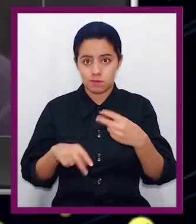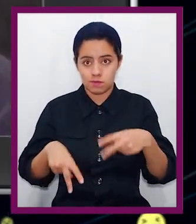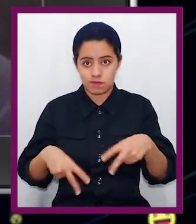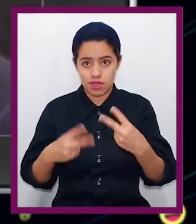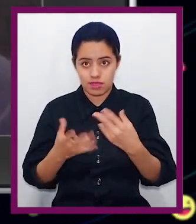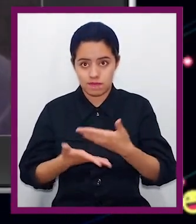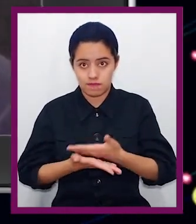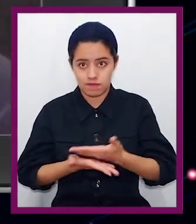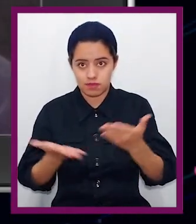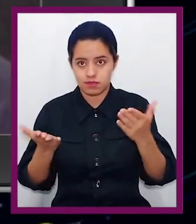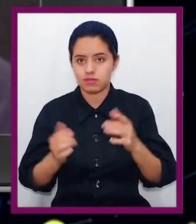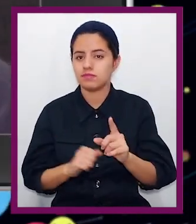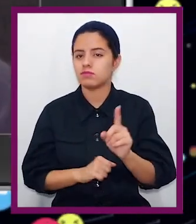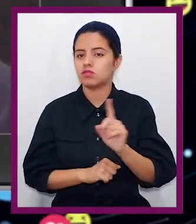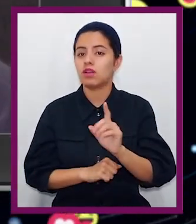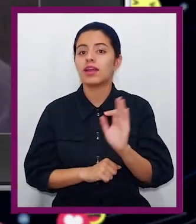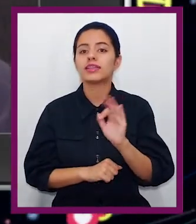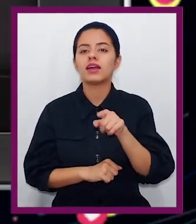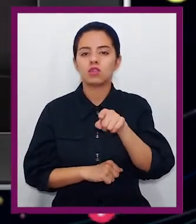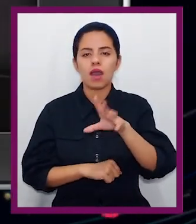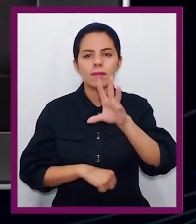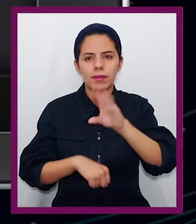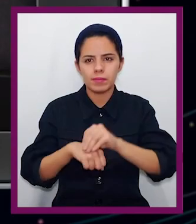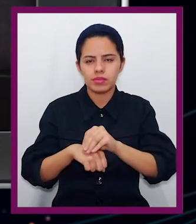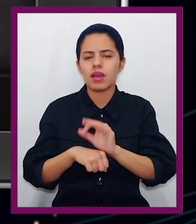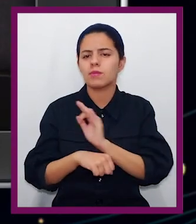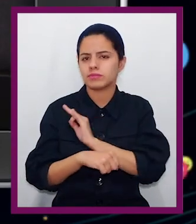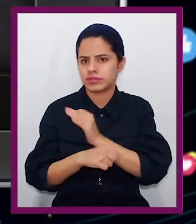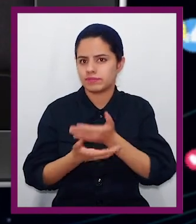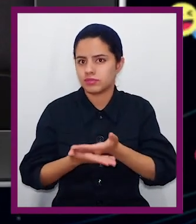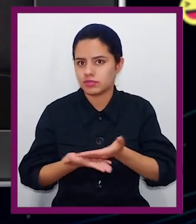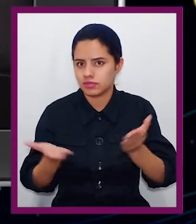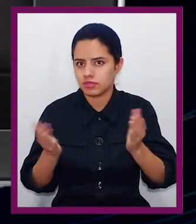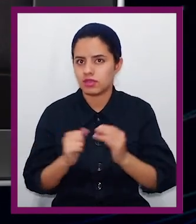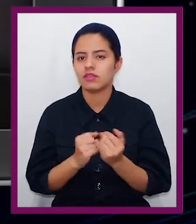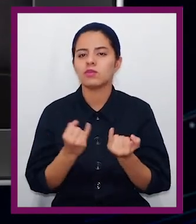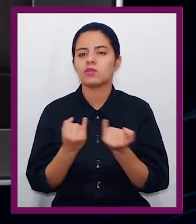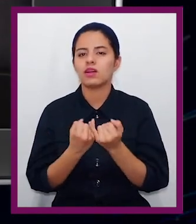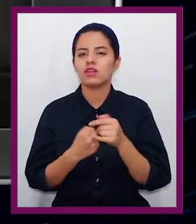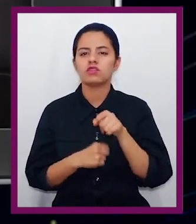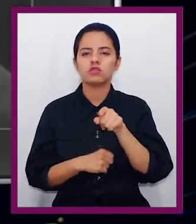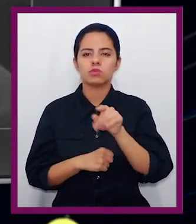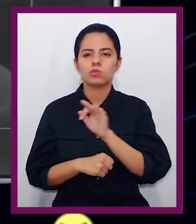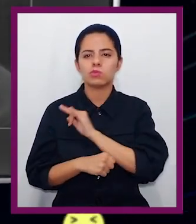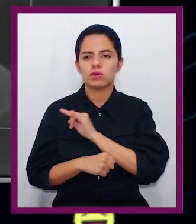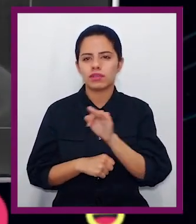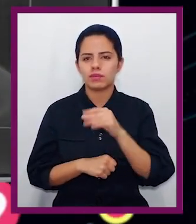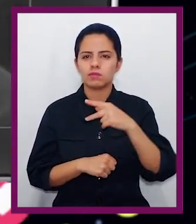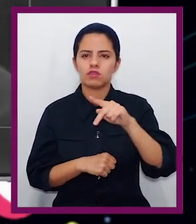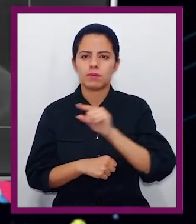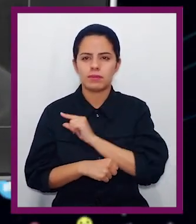menos que nosotros les demos permiso. Tú puedes revisar también la configuración de privacidad,